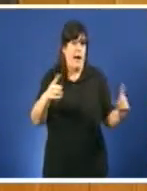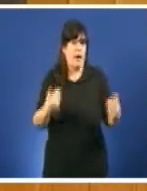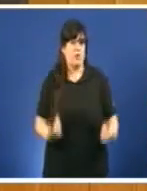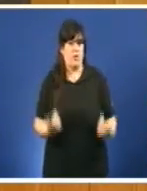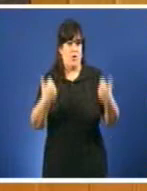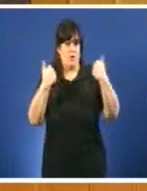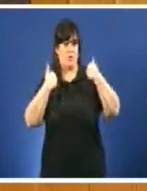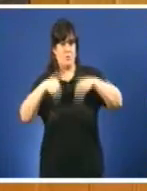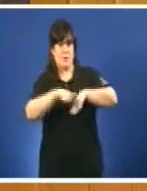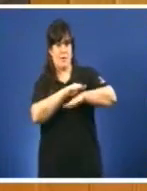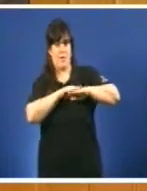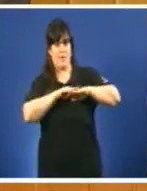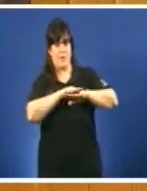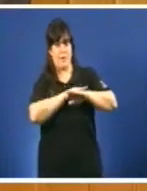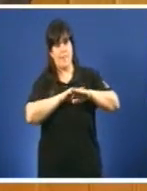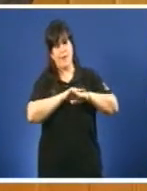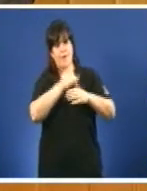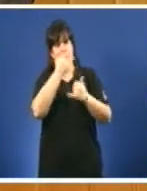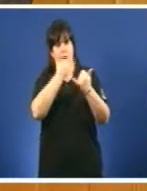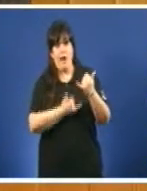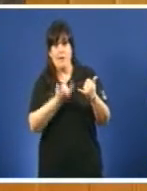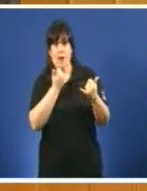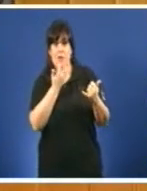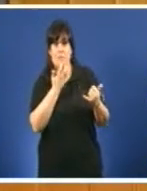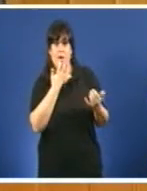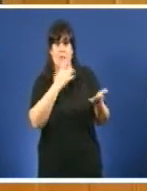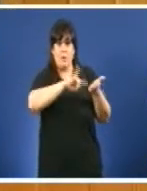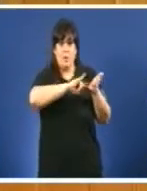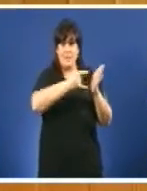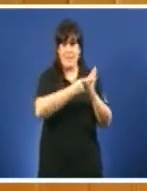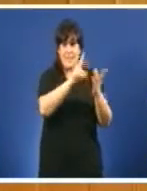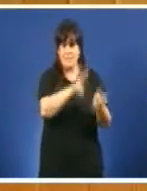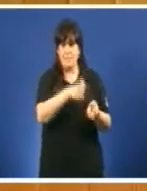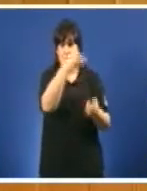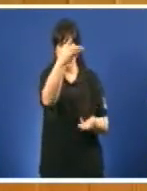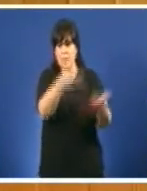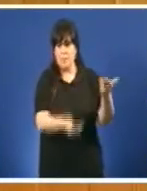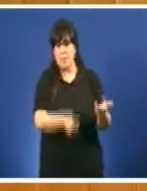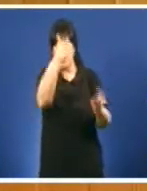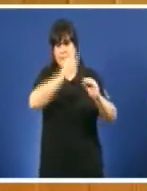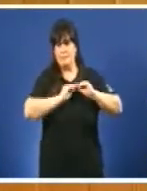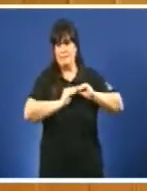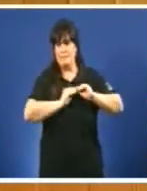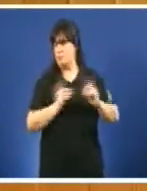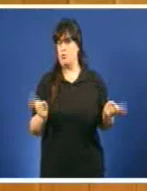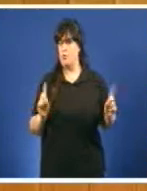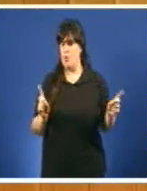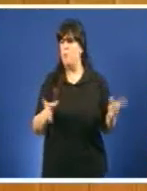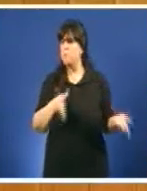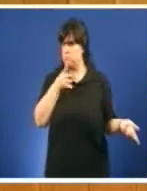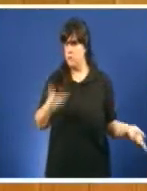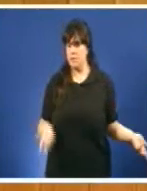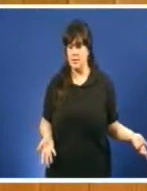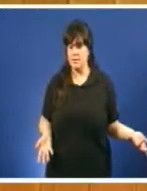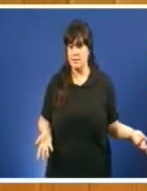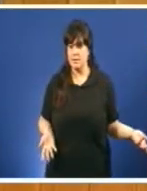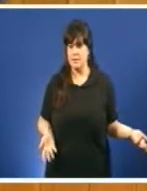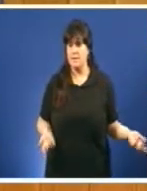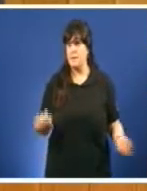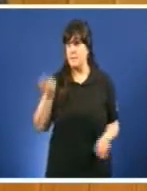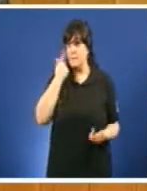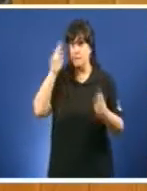galego, configurar un sistema fiscal máis xusto. Permítame, dado que gosta tanto